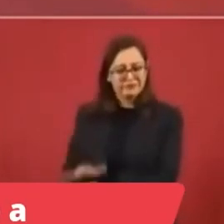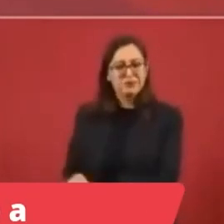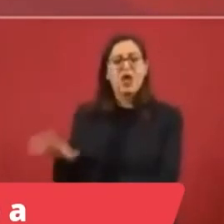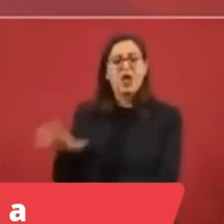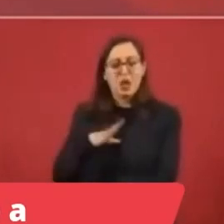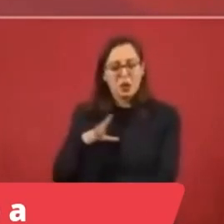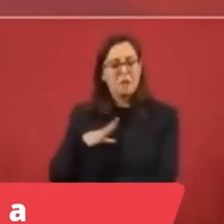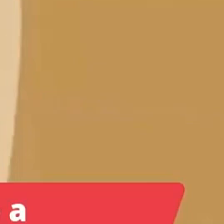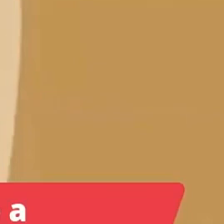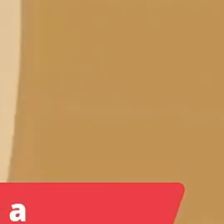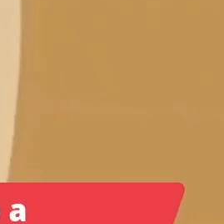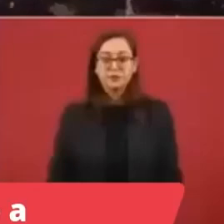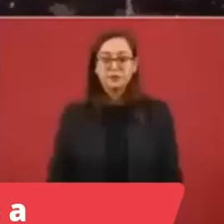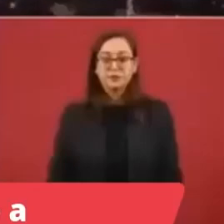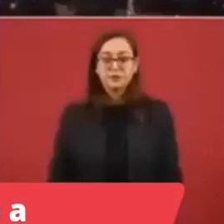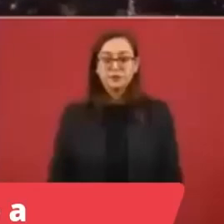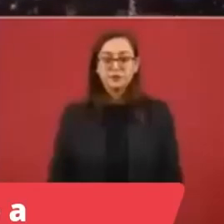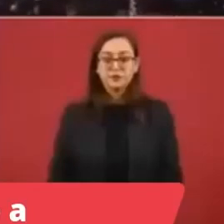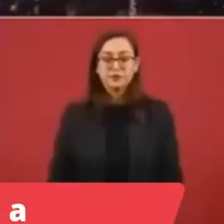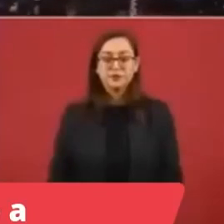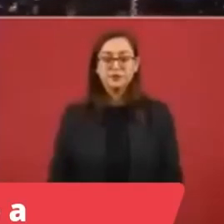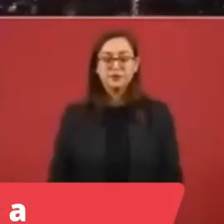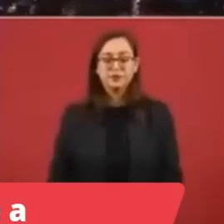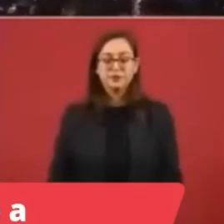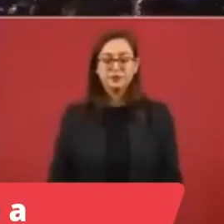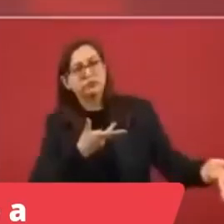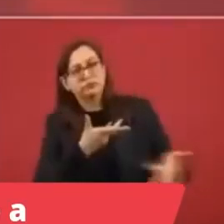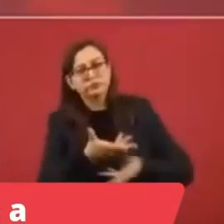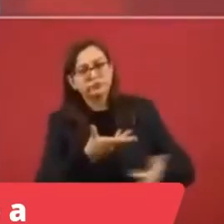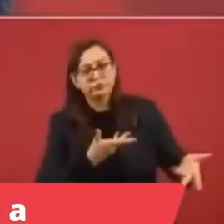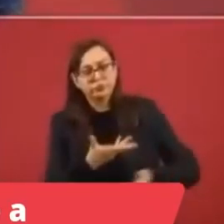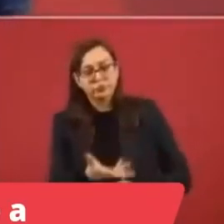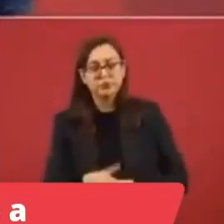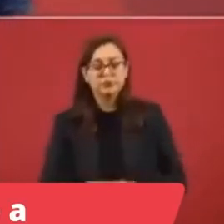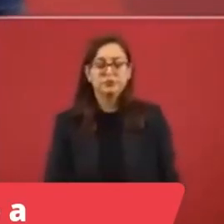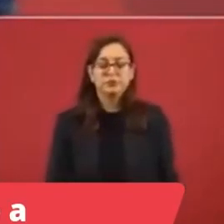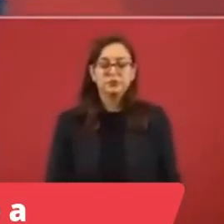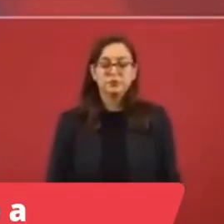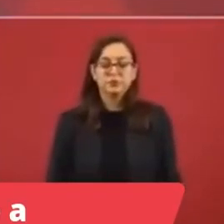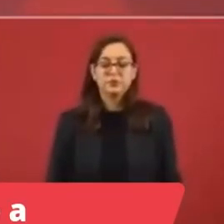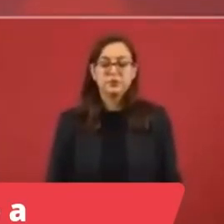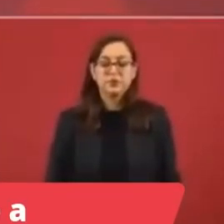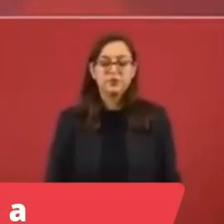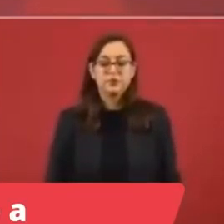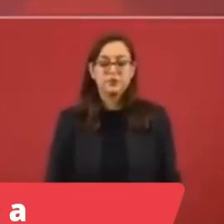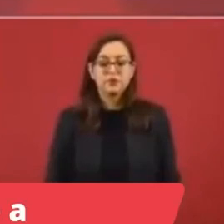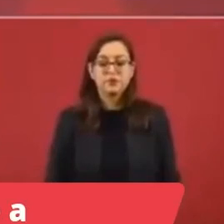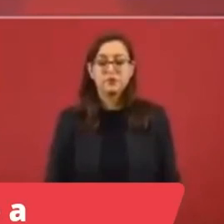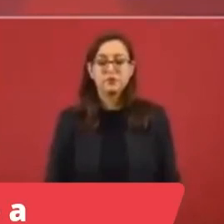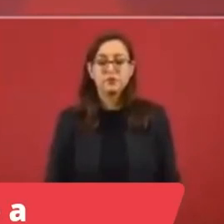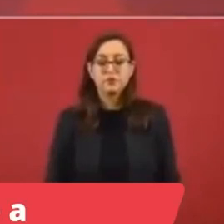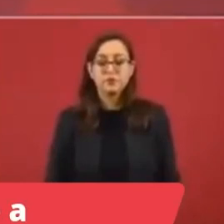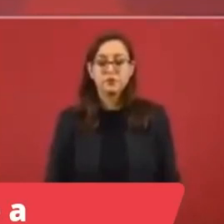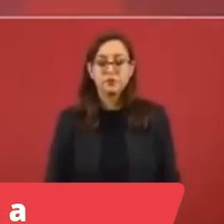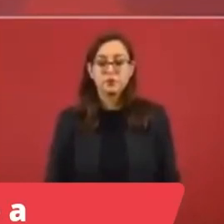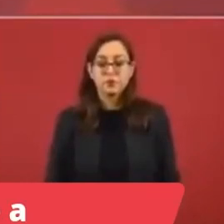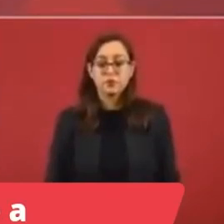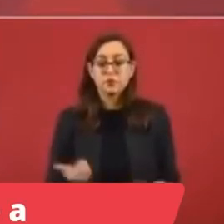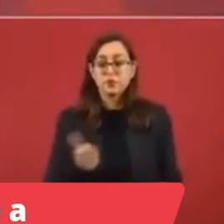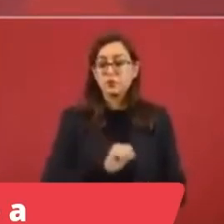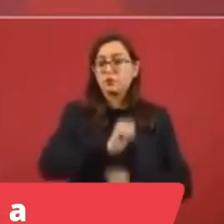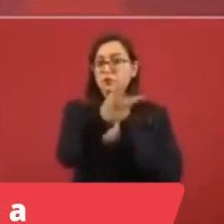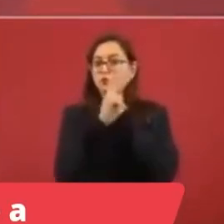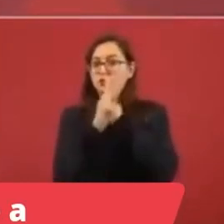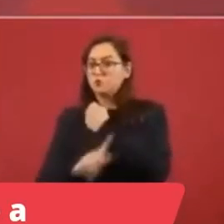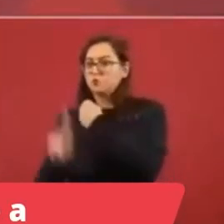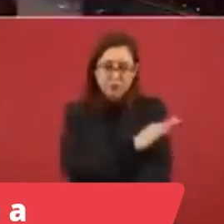trabajadoras internacionales, pero yo sí creo que la voluntad la tendríamos que ver cristalizada antes de poder decir qué bueno